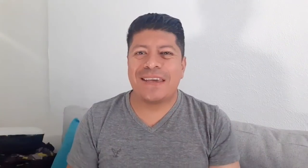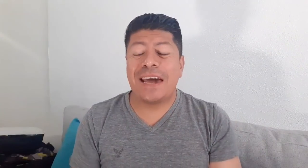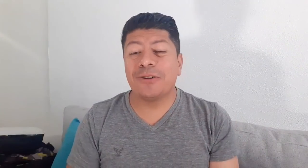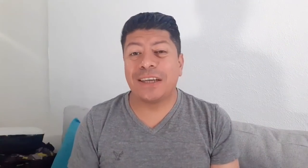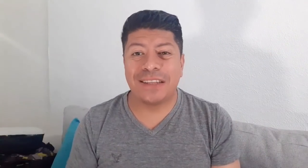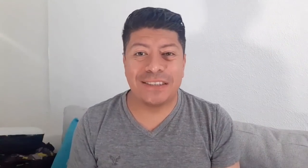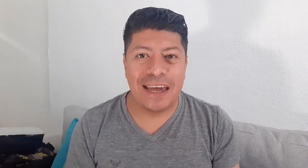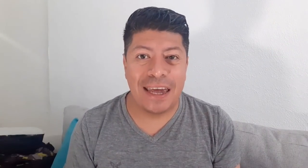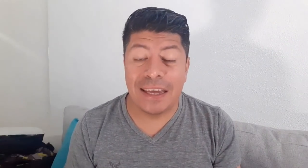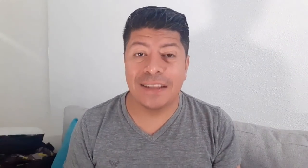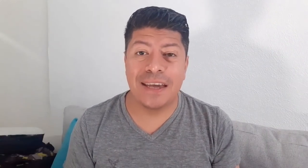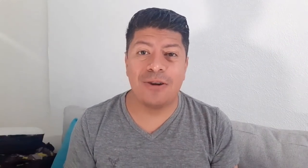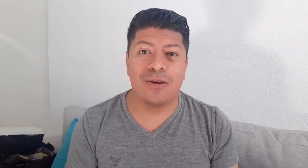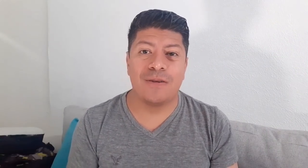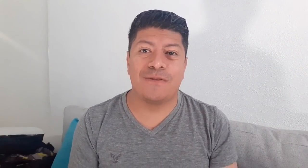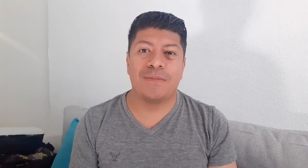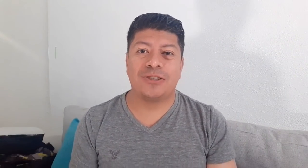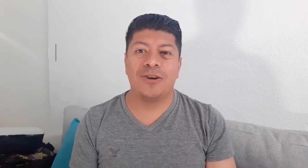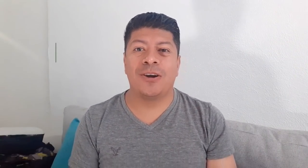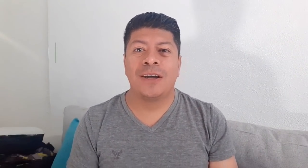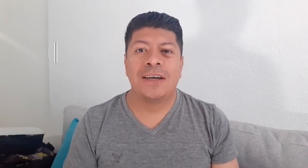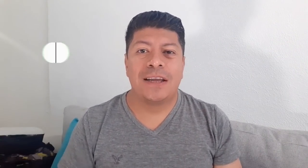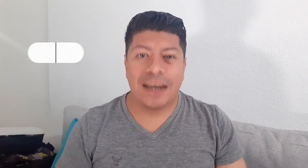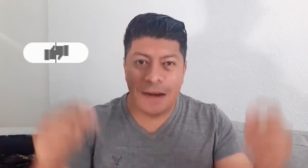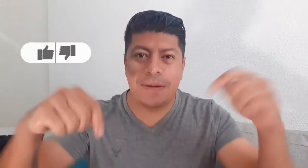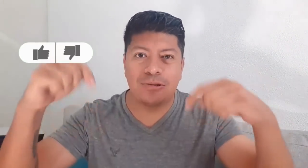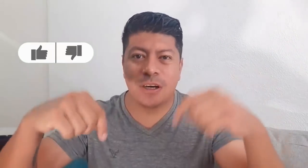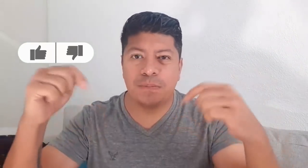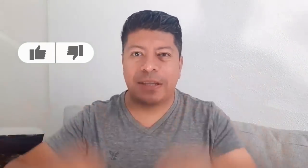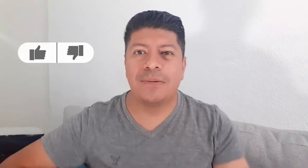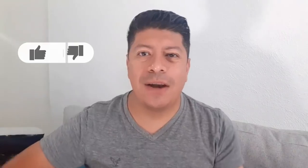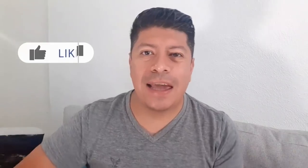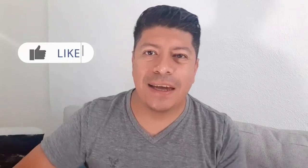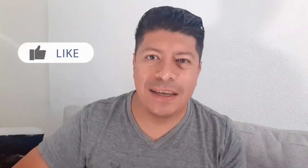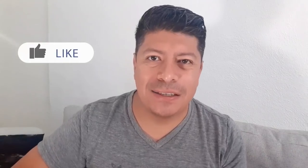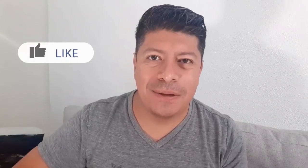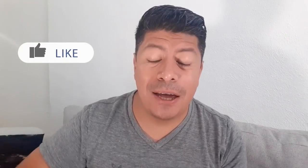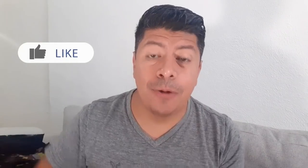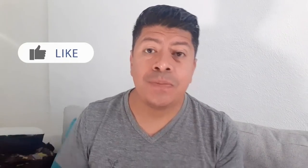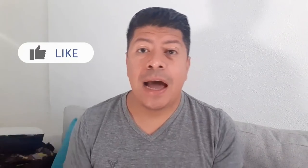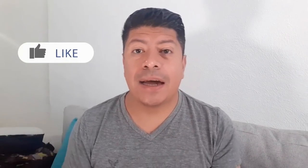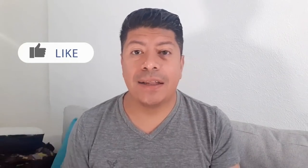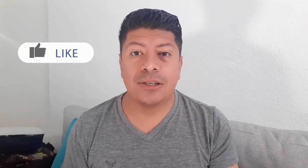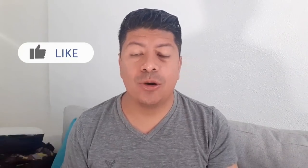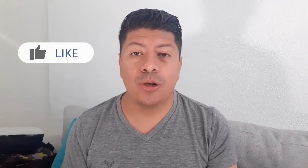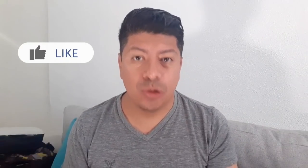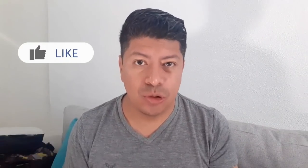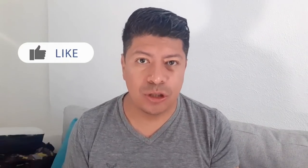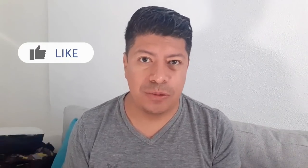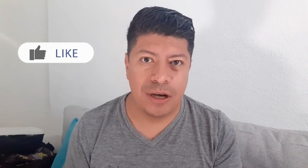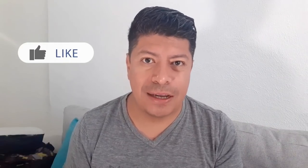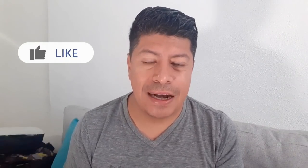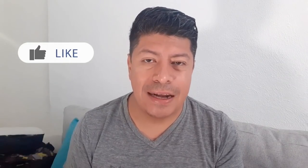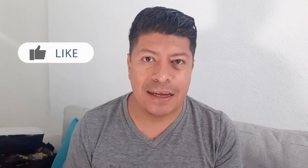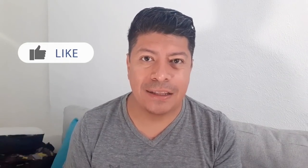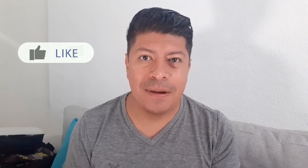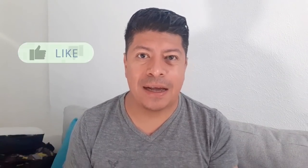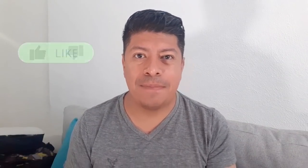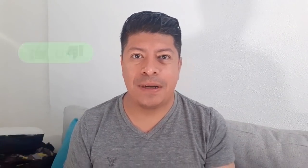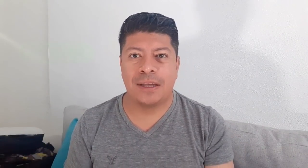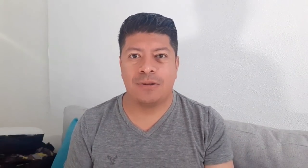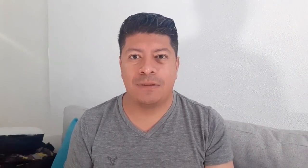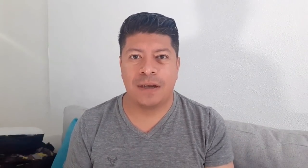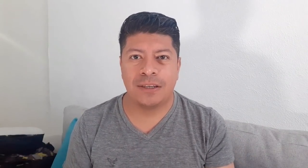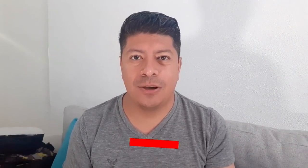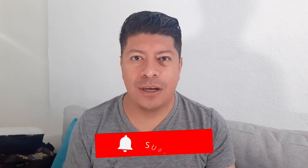Damas, caballeros, antes de ir de lleno con la información, regálenme su respectivo like en este video. Agradezco su suscripción al canal y que activen